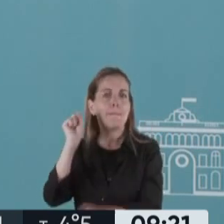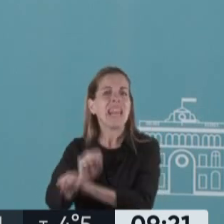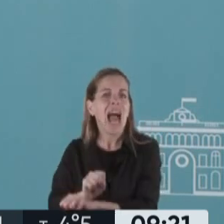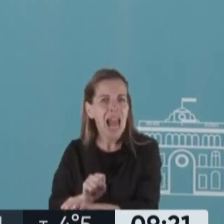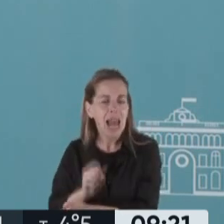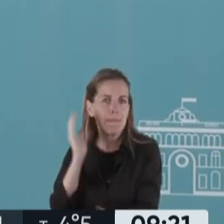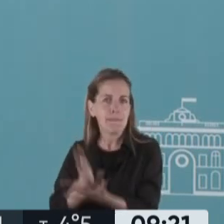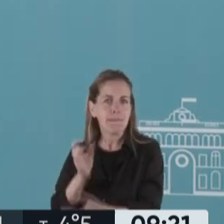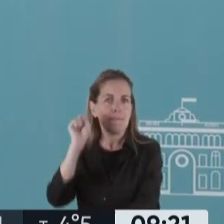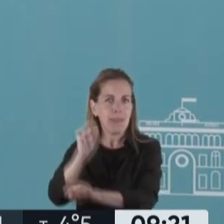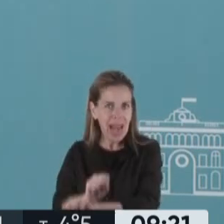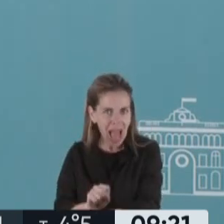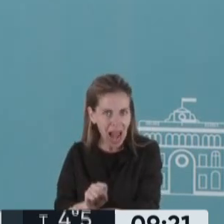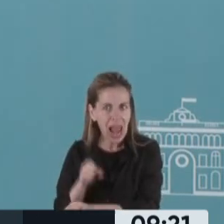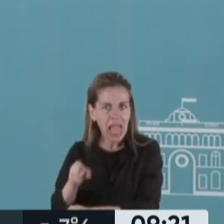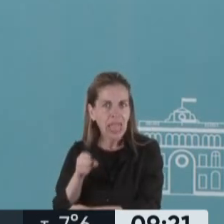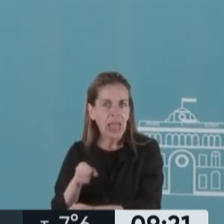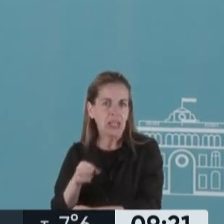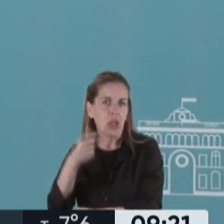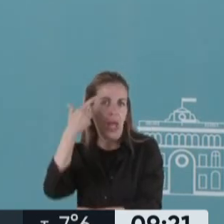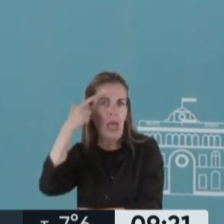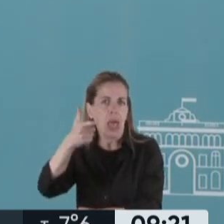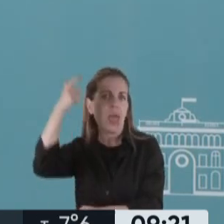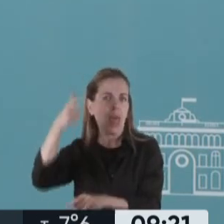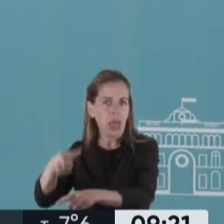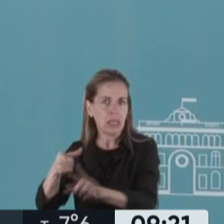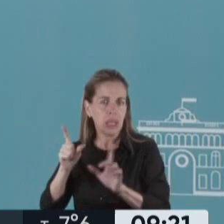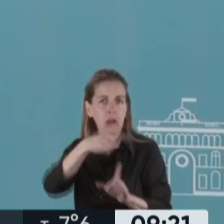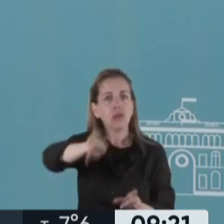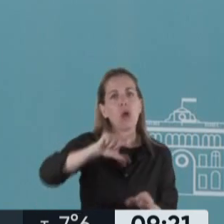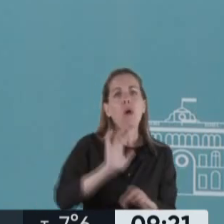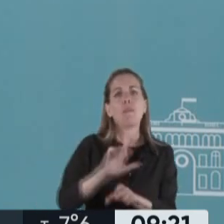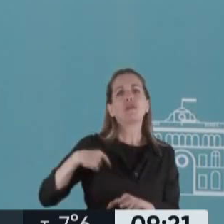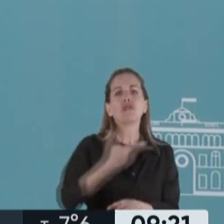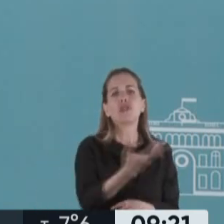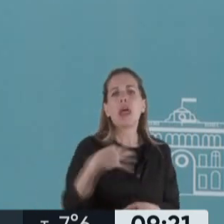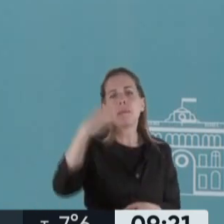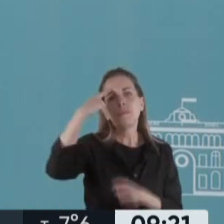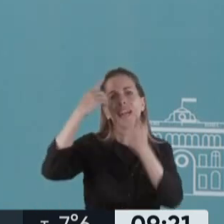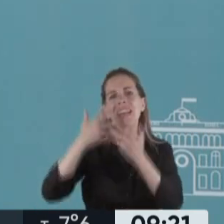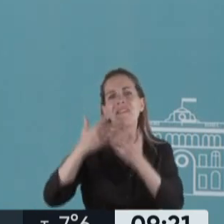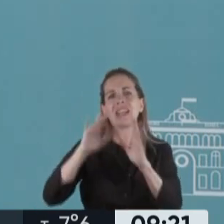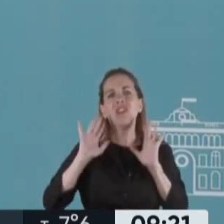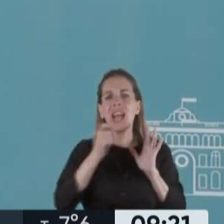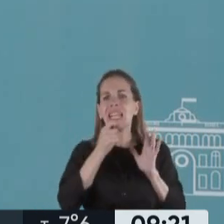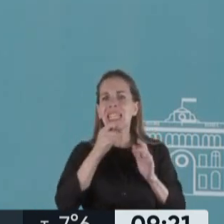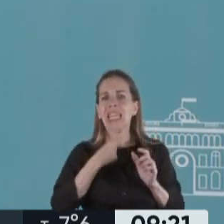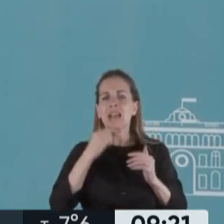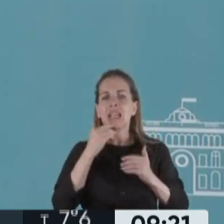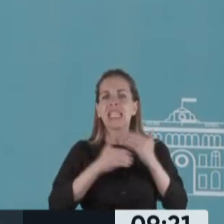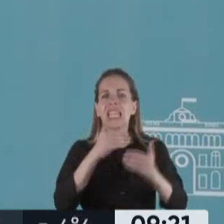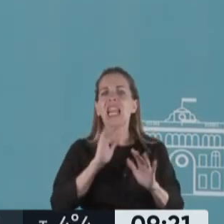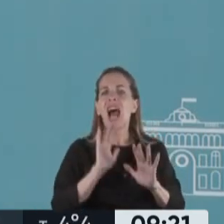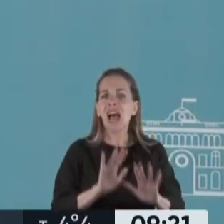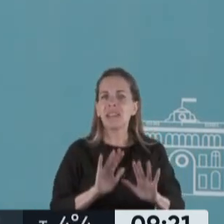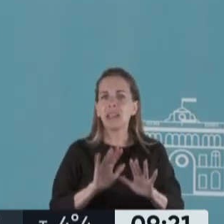de este intento de magnicidio, lo que tenemos que replantearnos como sociedad es si vamos a seguir en esta senda en la cual un